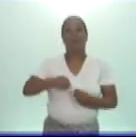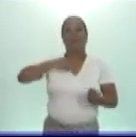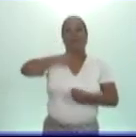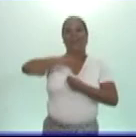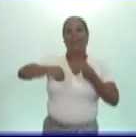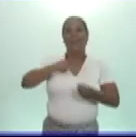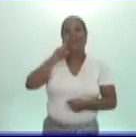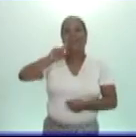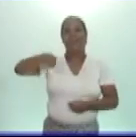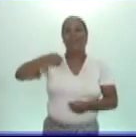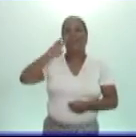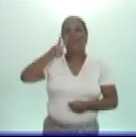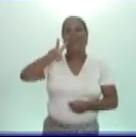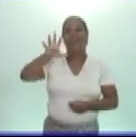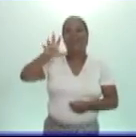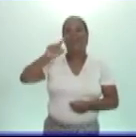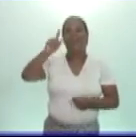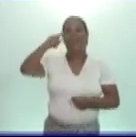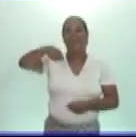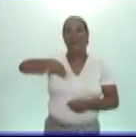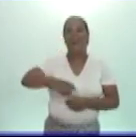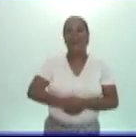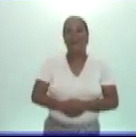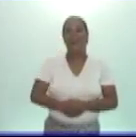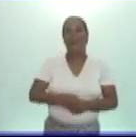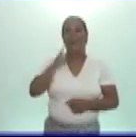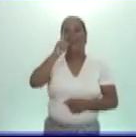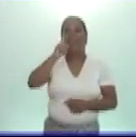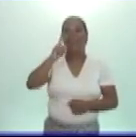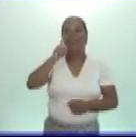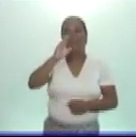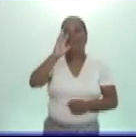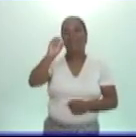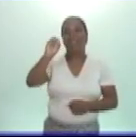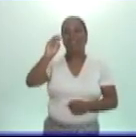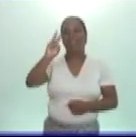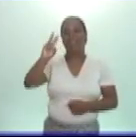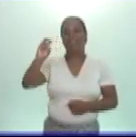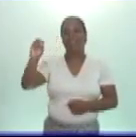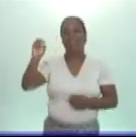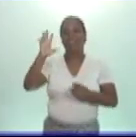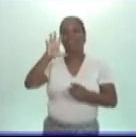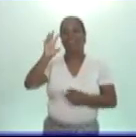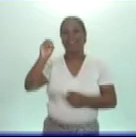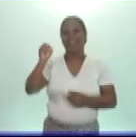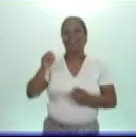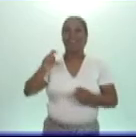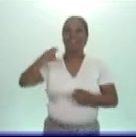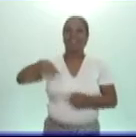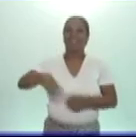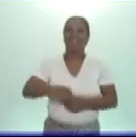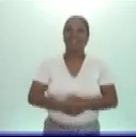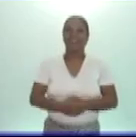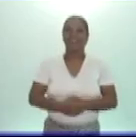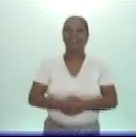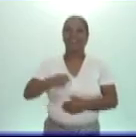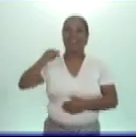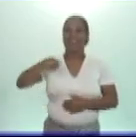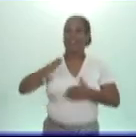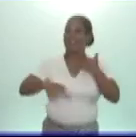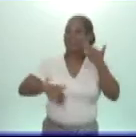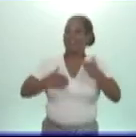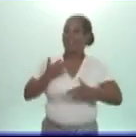1,25 kilogramos es 1.250 gramos. Bueno, este